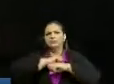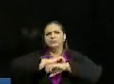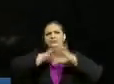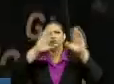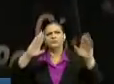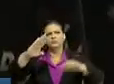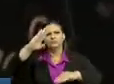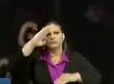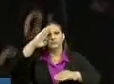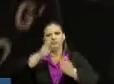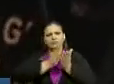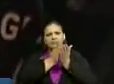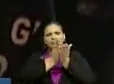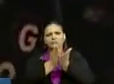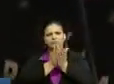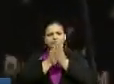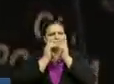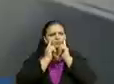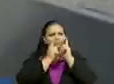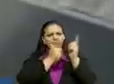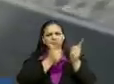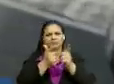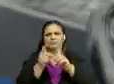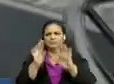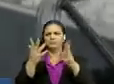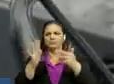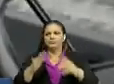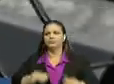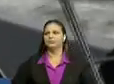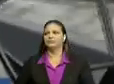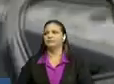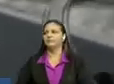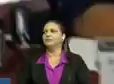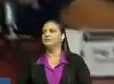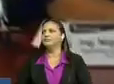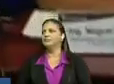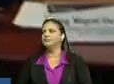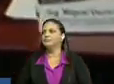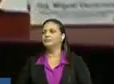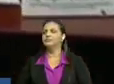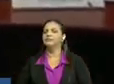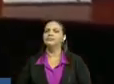las embarcaciones no cuentan con patrullaje fluvial.